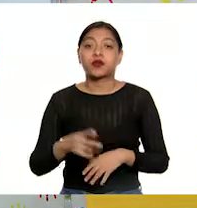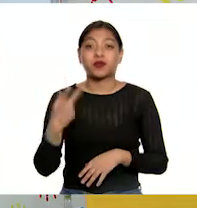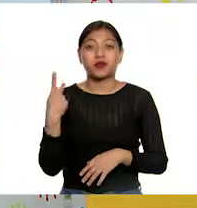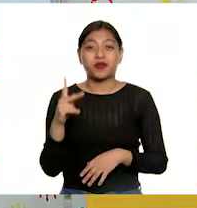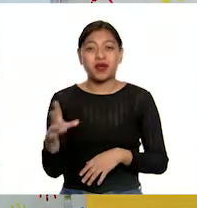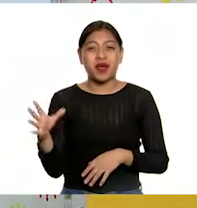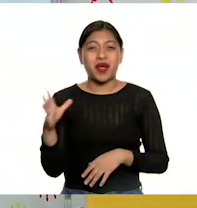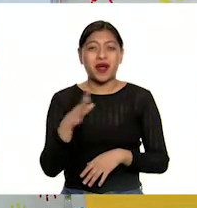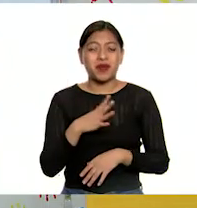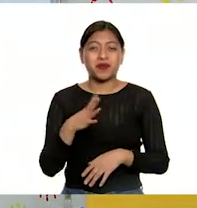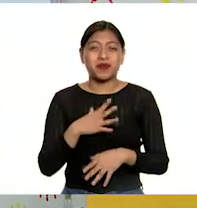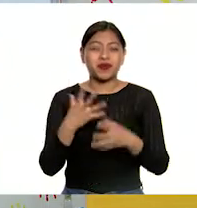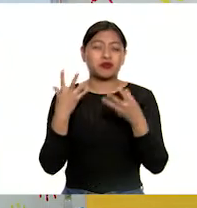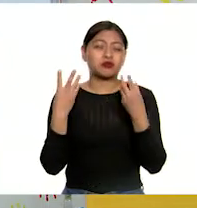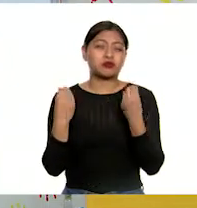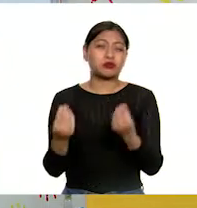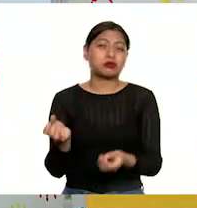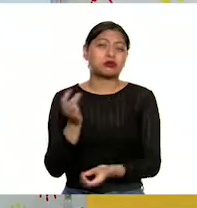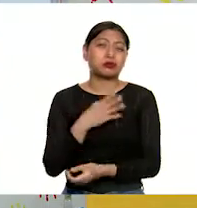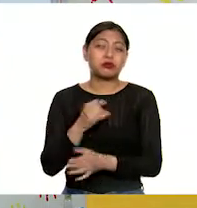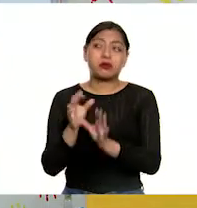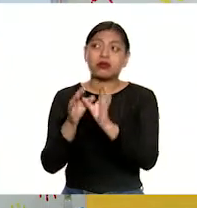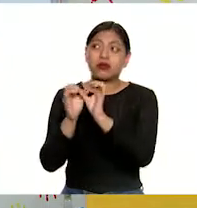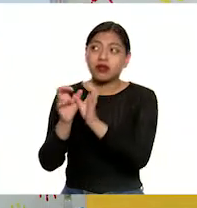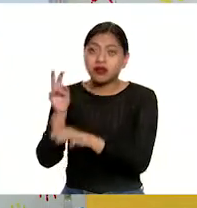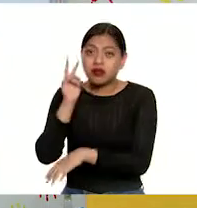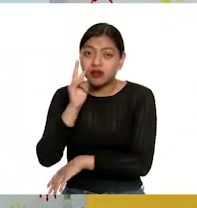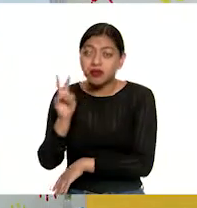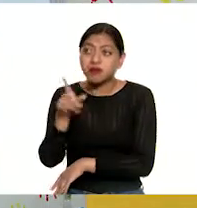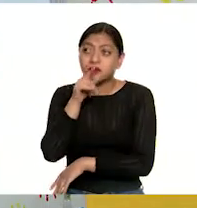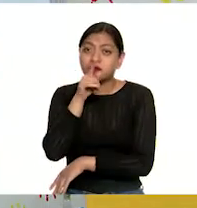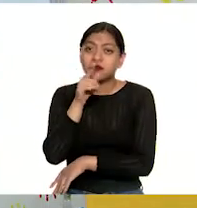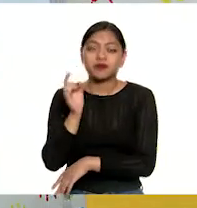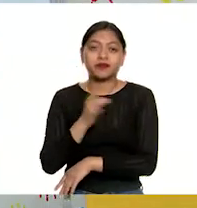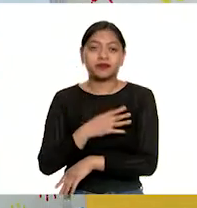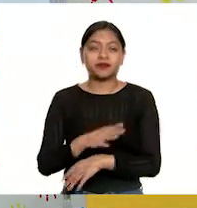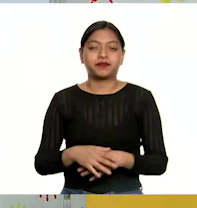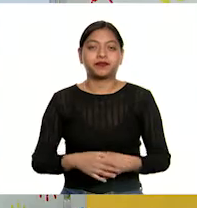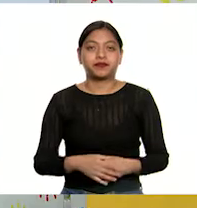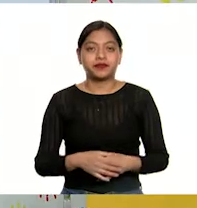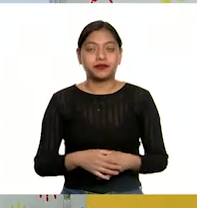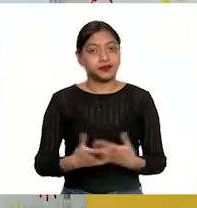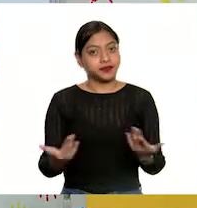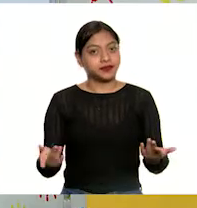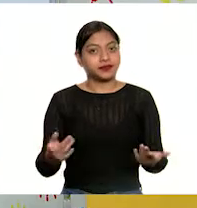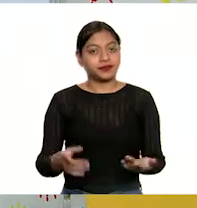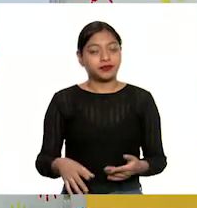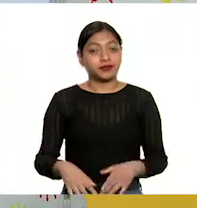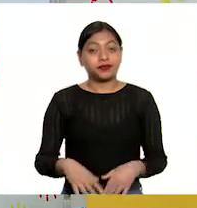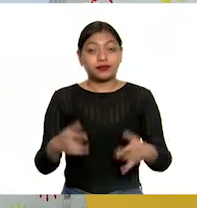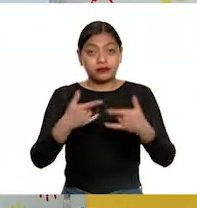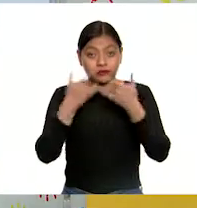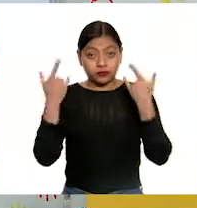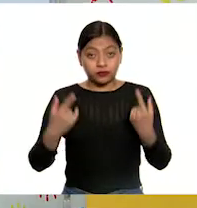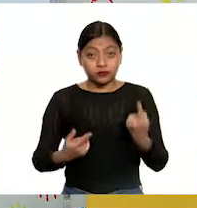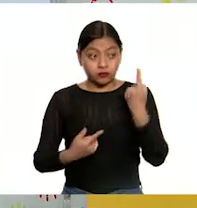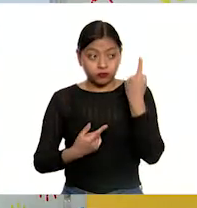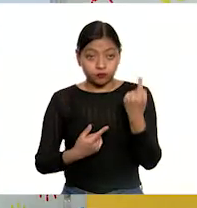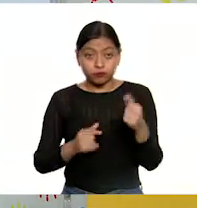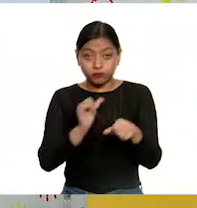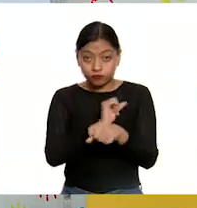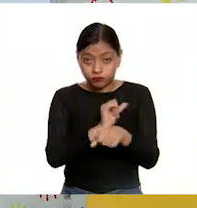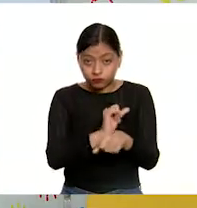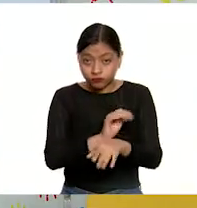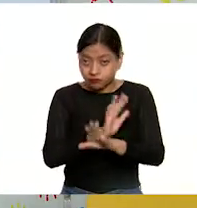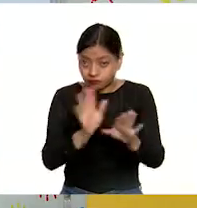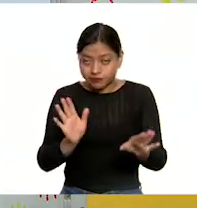le tenía mucho miedo a las aves. Pero quiero recordar, maestra, que en los cuentos hay más de un personaje. Claro, hay más de un